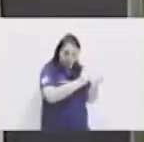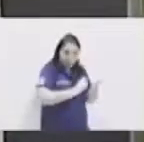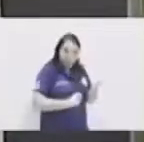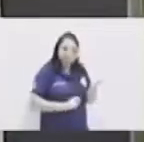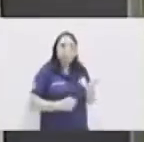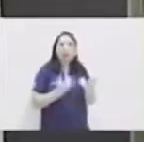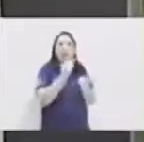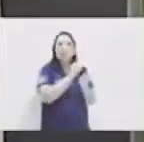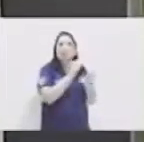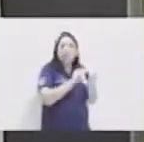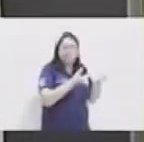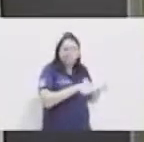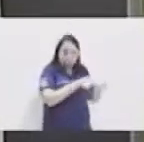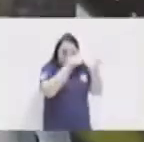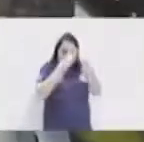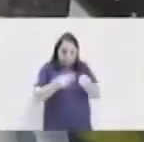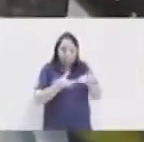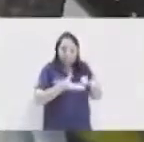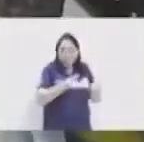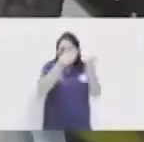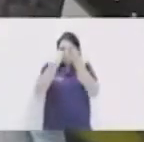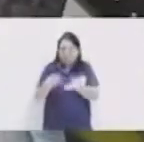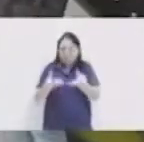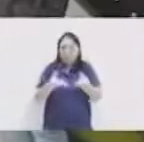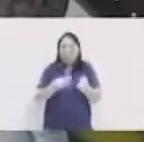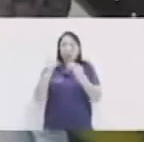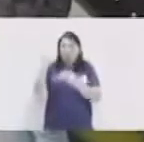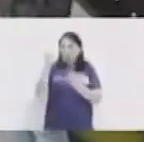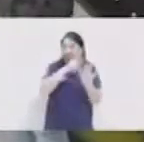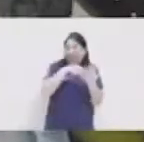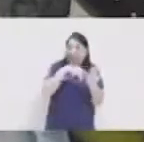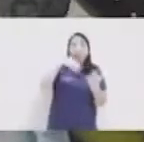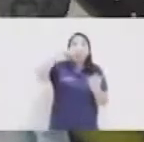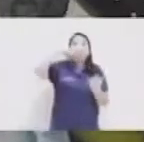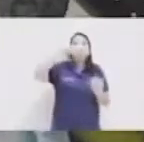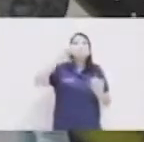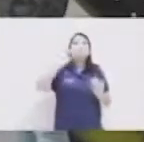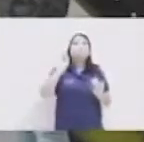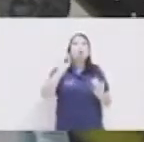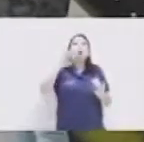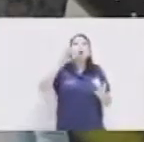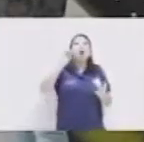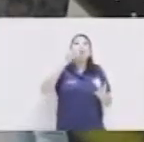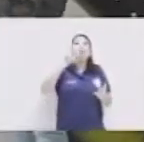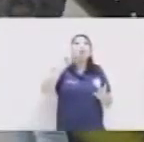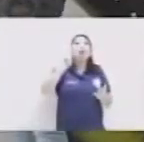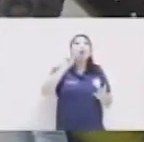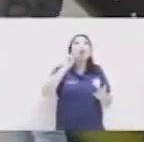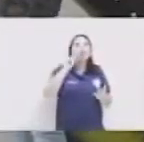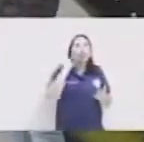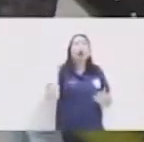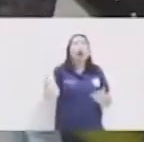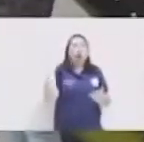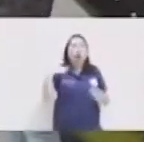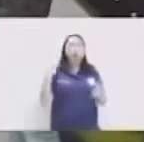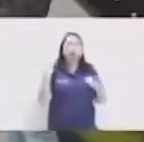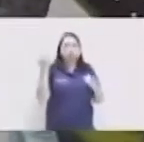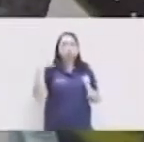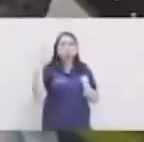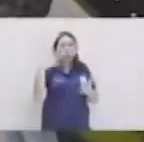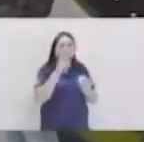la creación del mundo. ¿Has leído el Popol Vuh? Sí, es interesante ver toda esa historia que de alguna u otra manera nos va formando